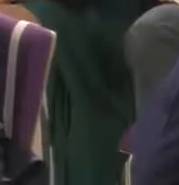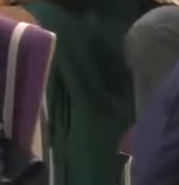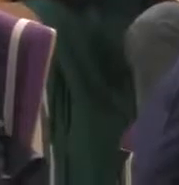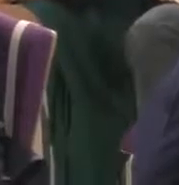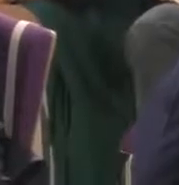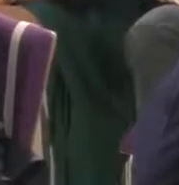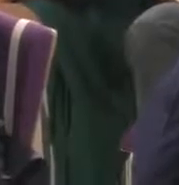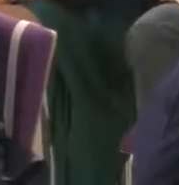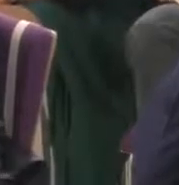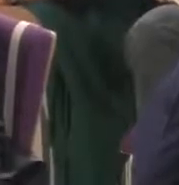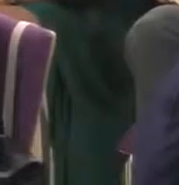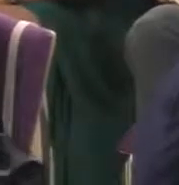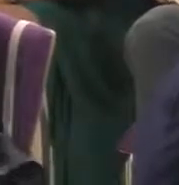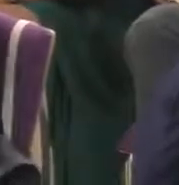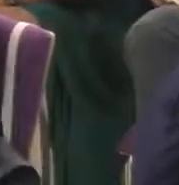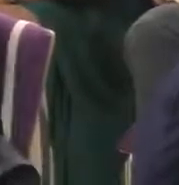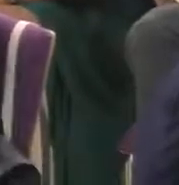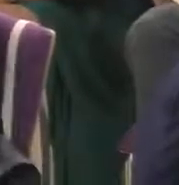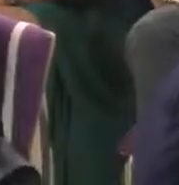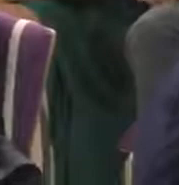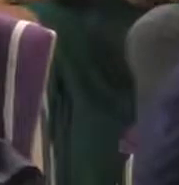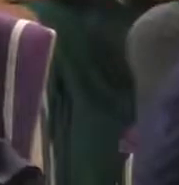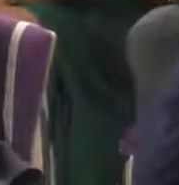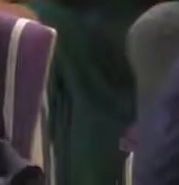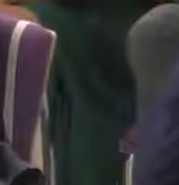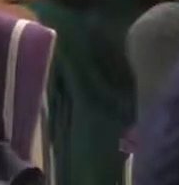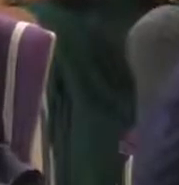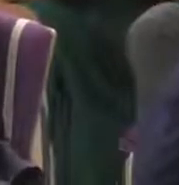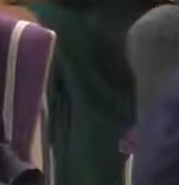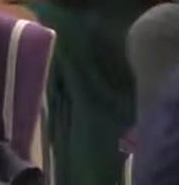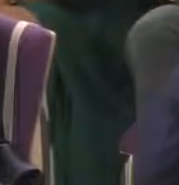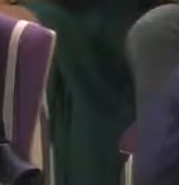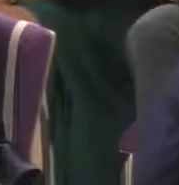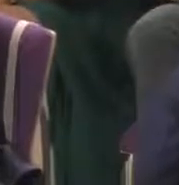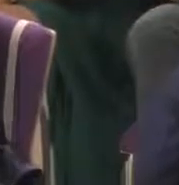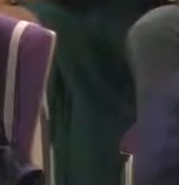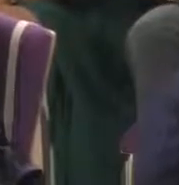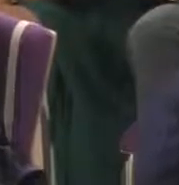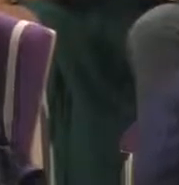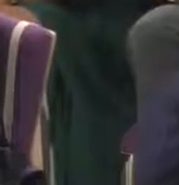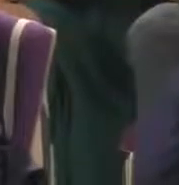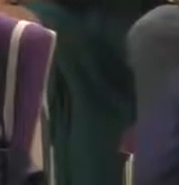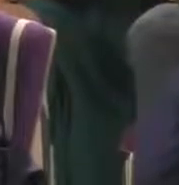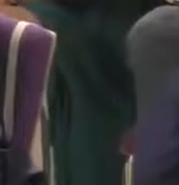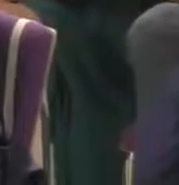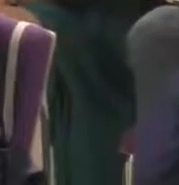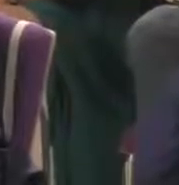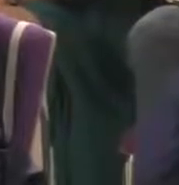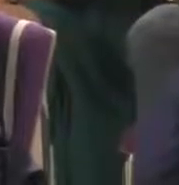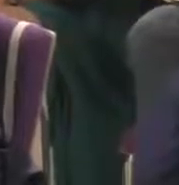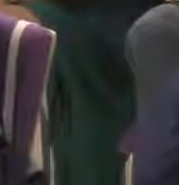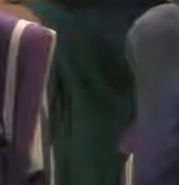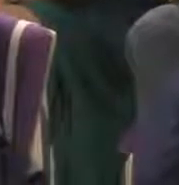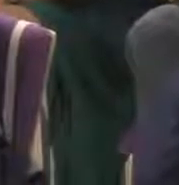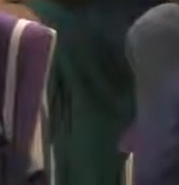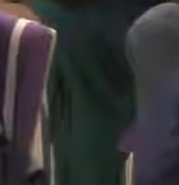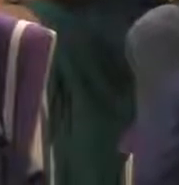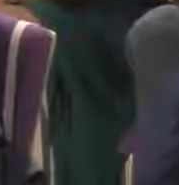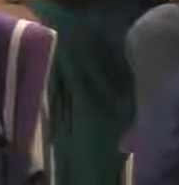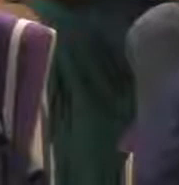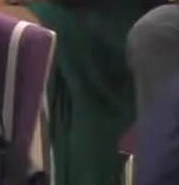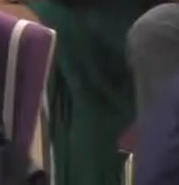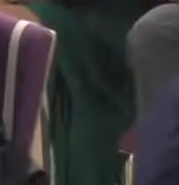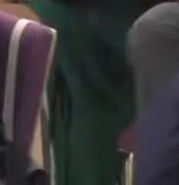especialmente responsabilizado de estar aquí y de responder a la convocatoria de UN Habitat